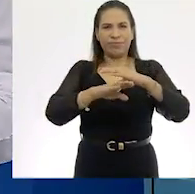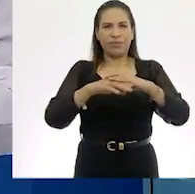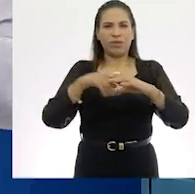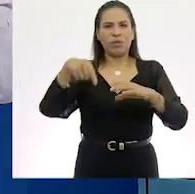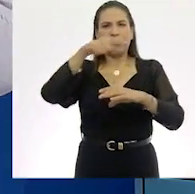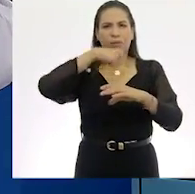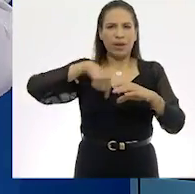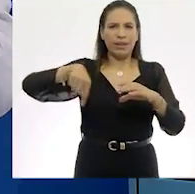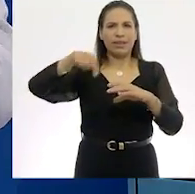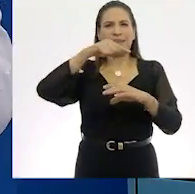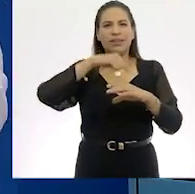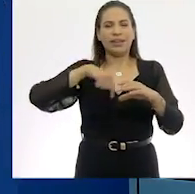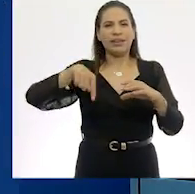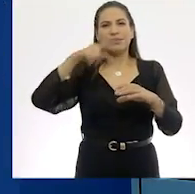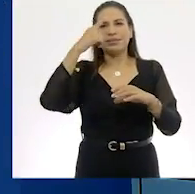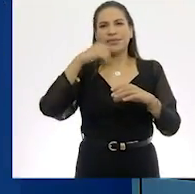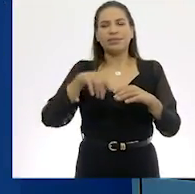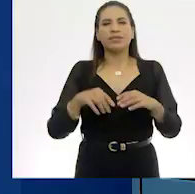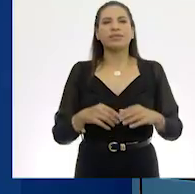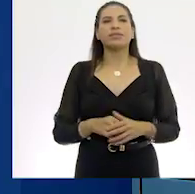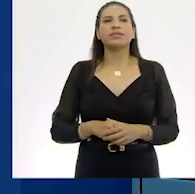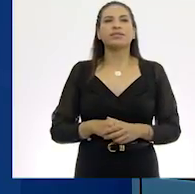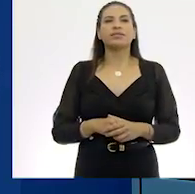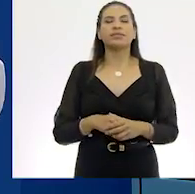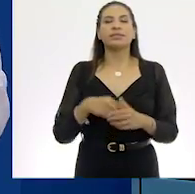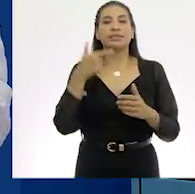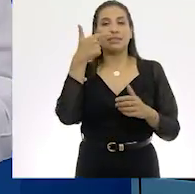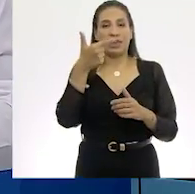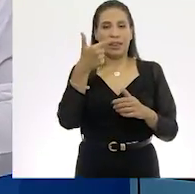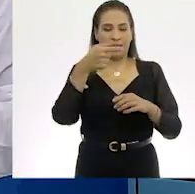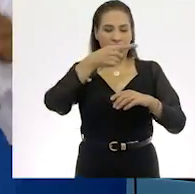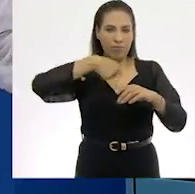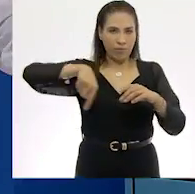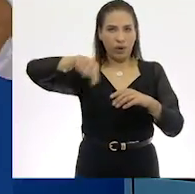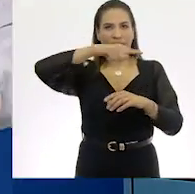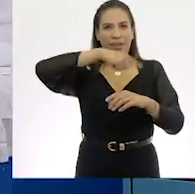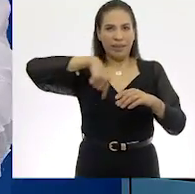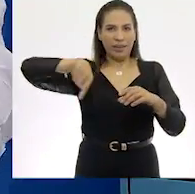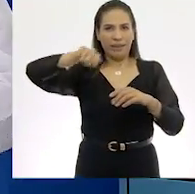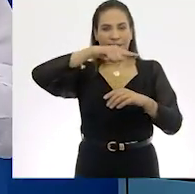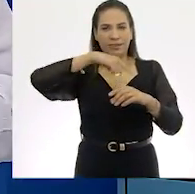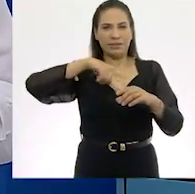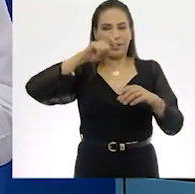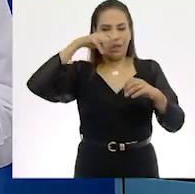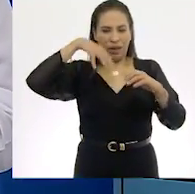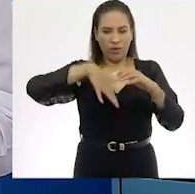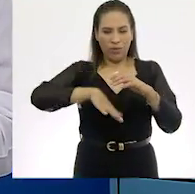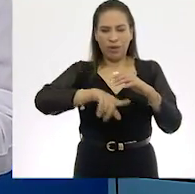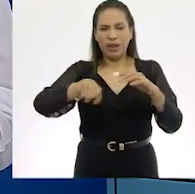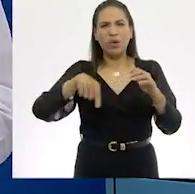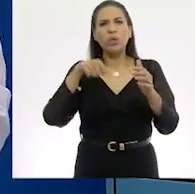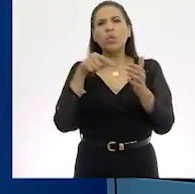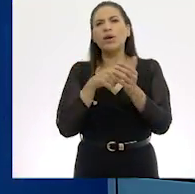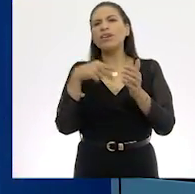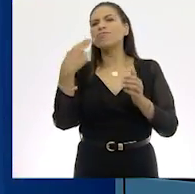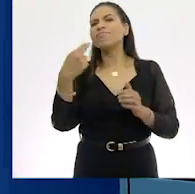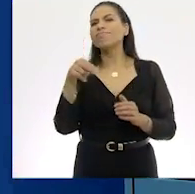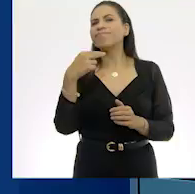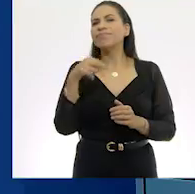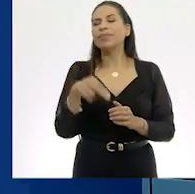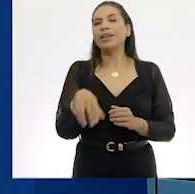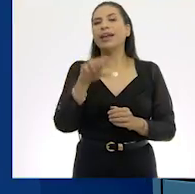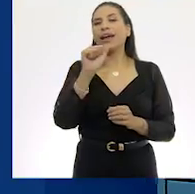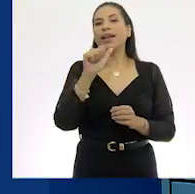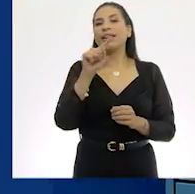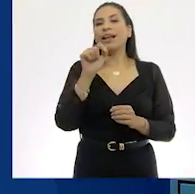vueltas. Al completar 7 vueltas, se echaron al agua en un lugar llamado